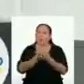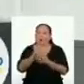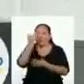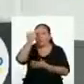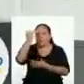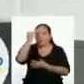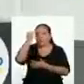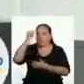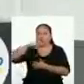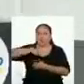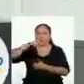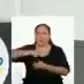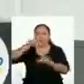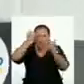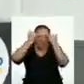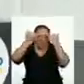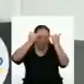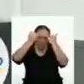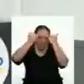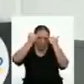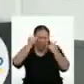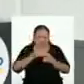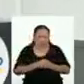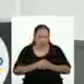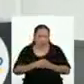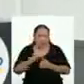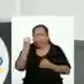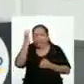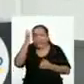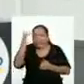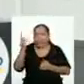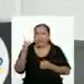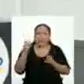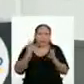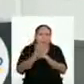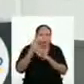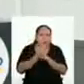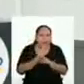Yo ahorita necesito ideas lógicas, matemáticas, precisas.